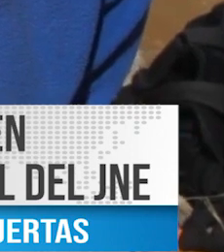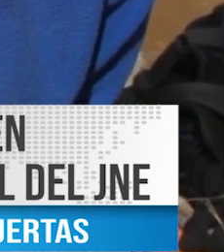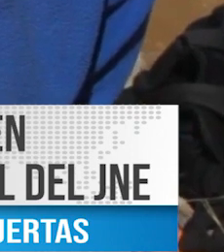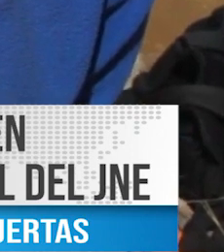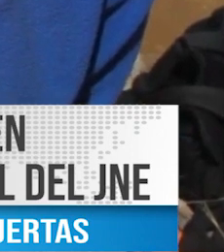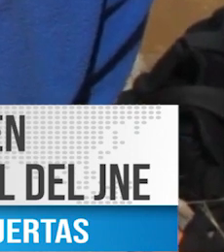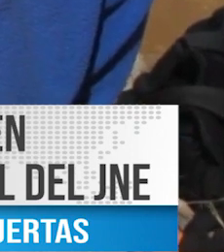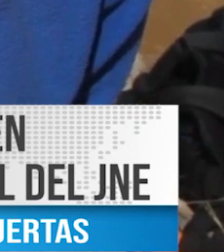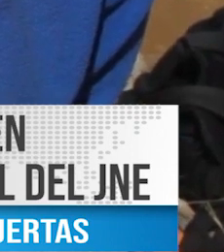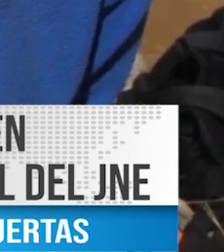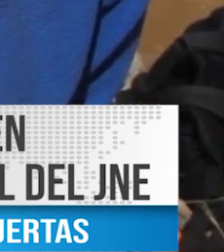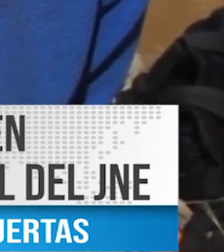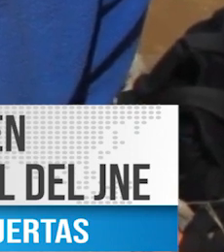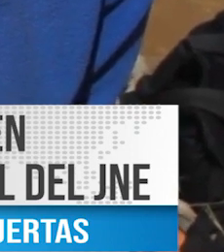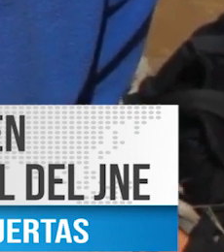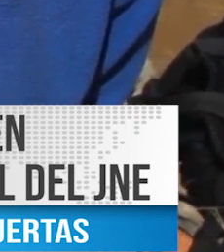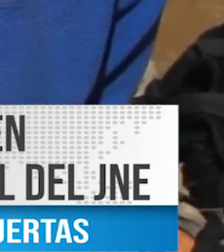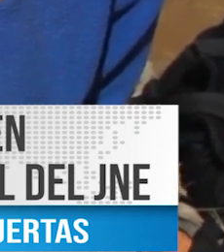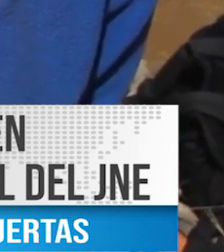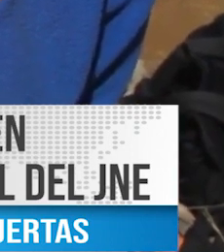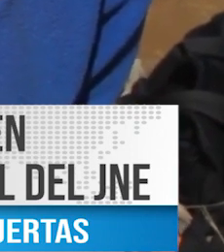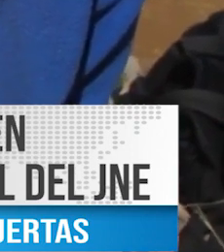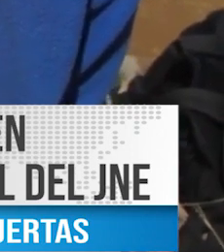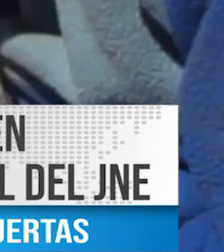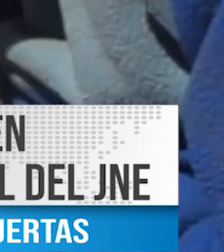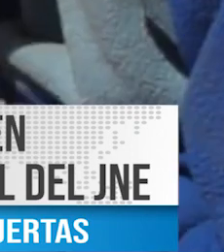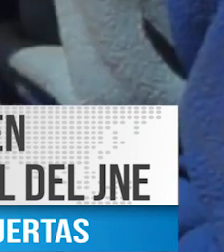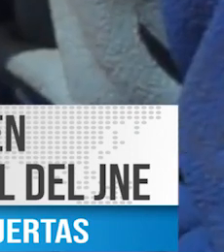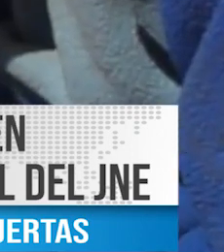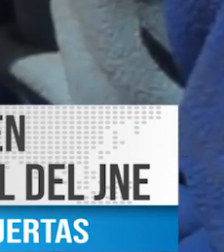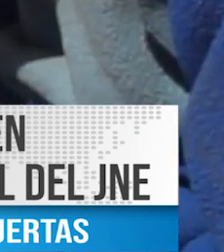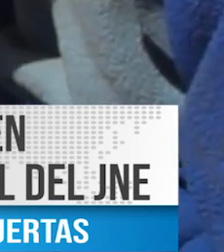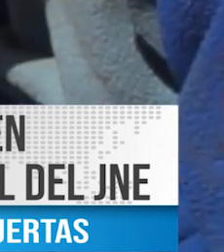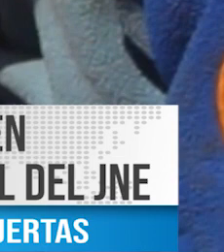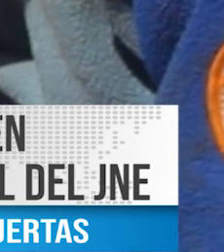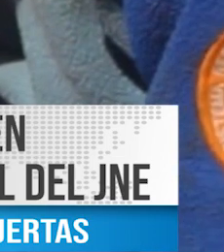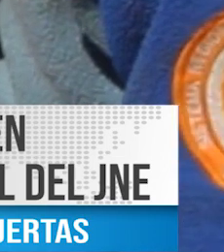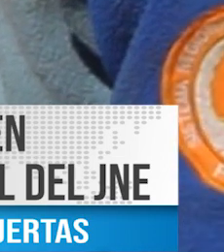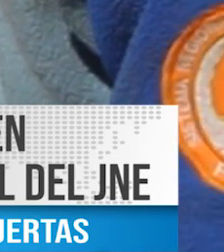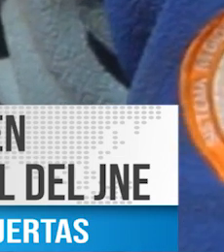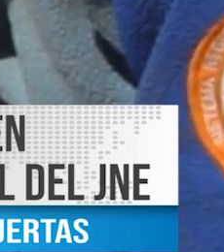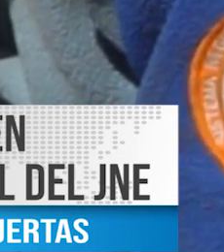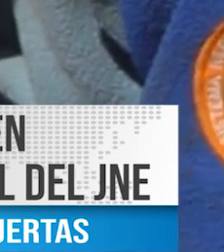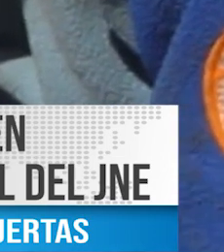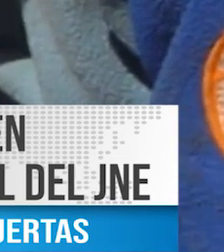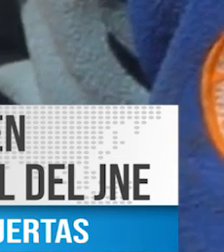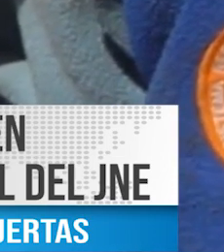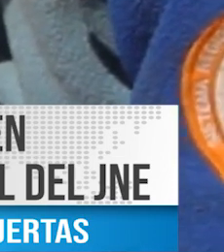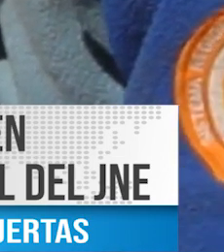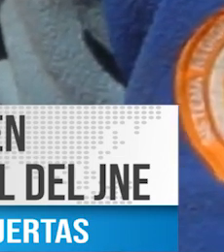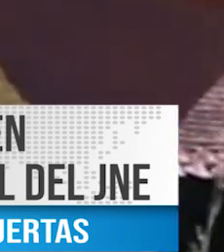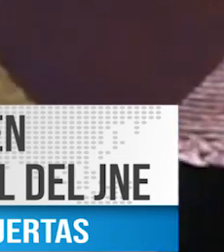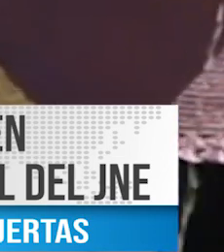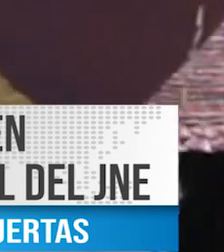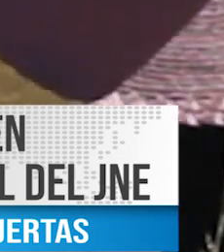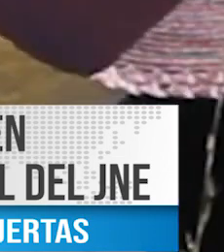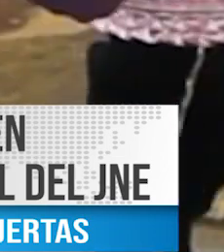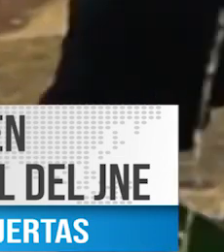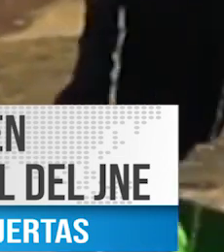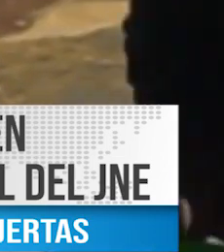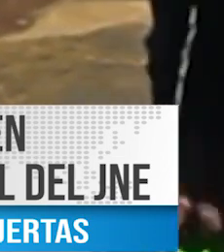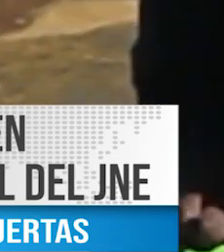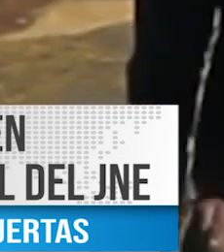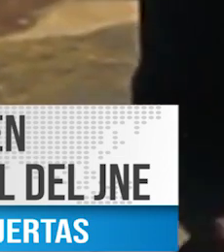que al menos el 6% del PBI debe ser destinado al presupuesto educativo y que la educación sexual debe ser desde una